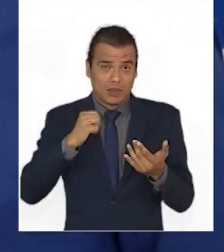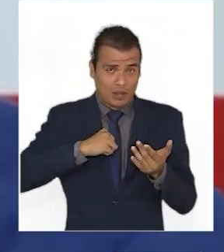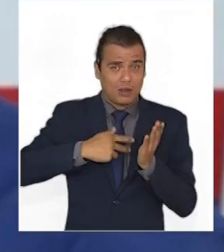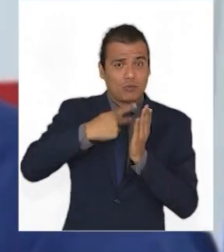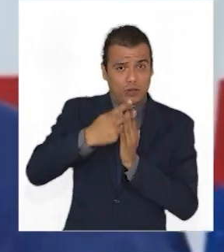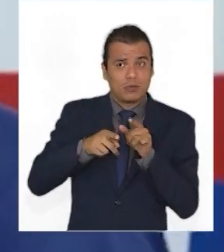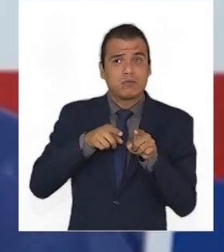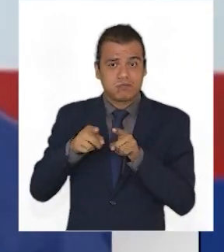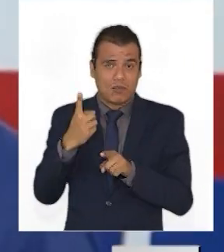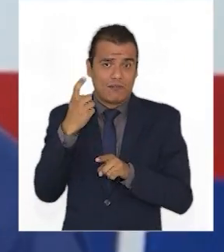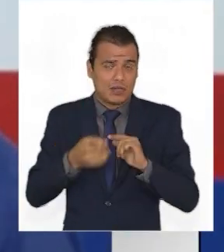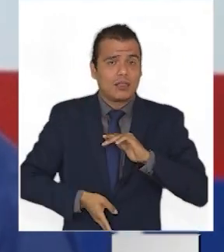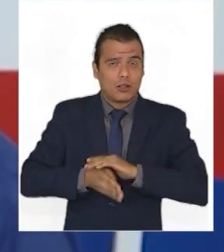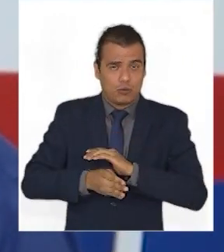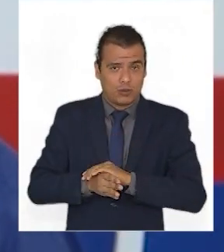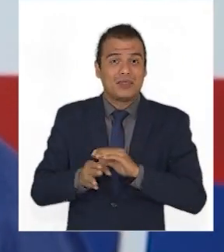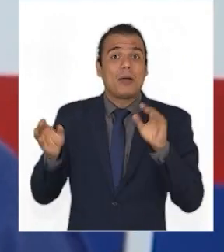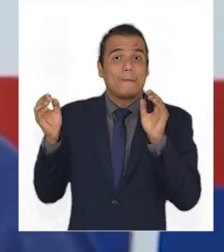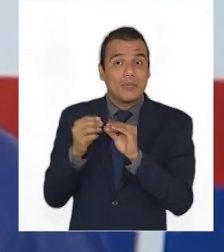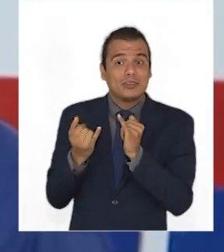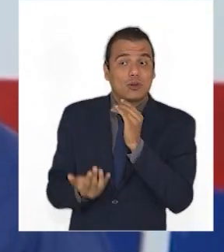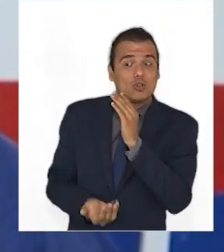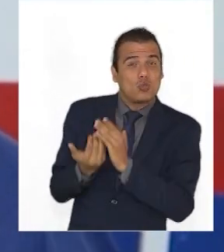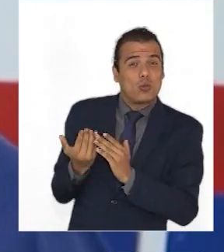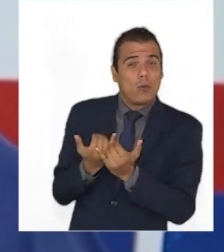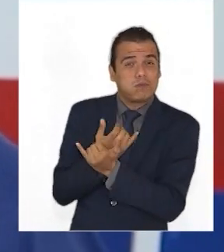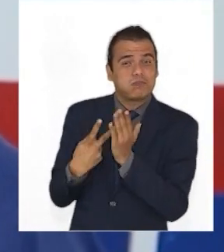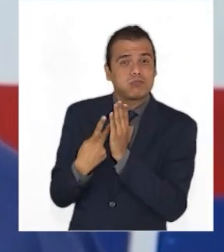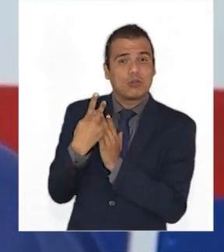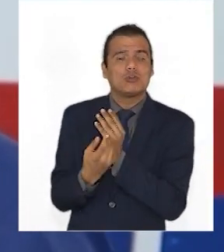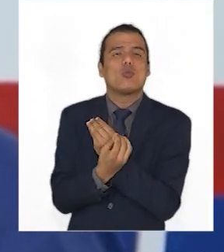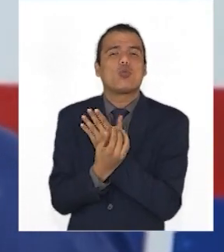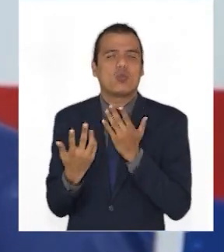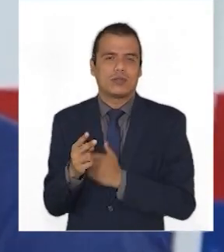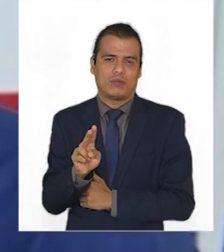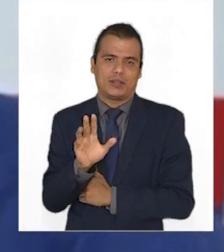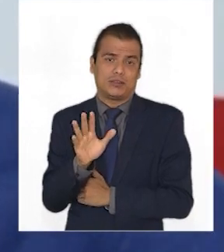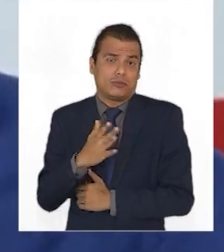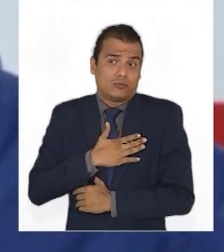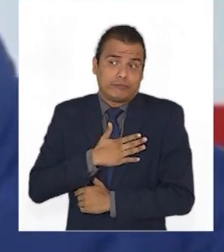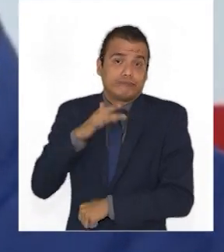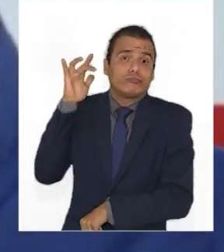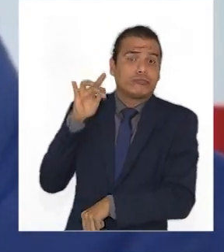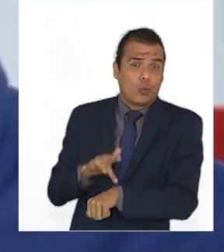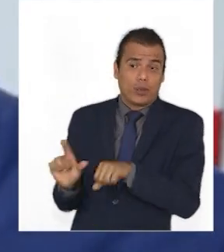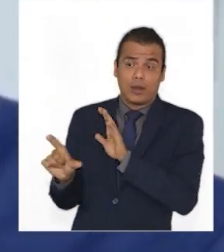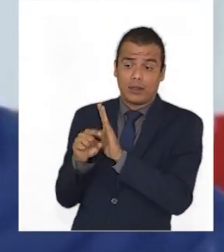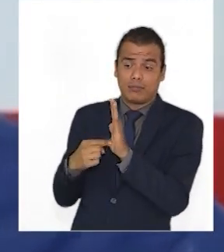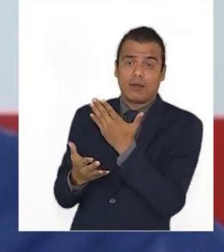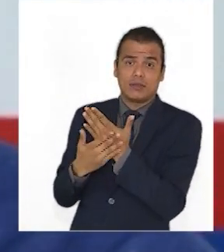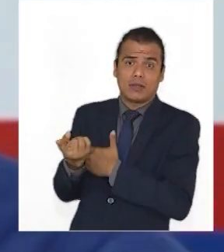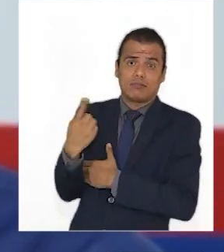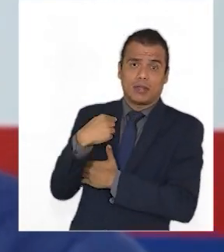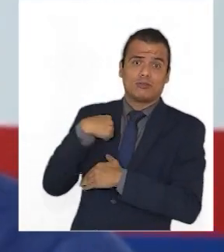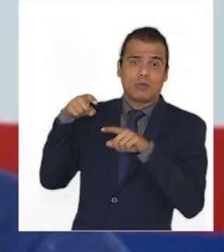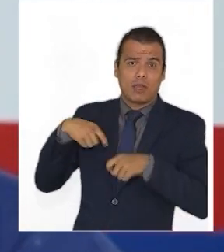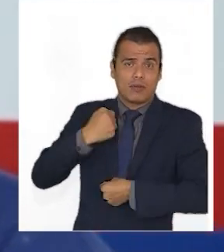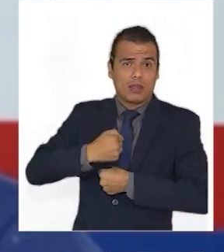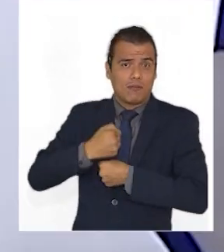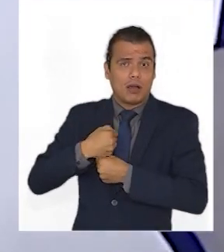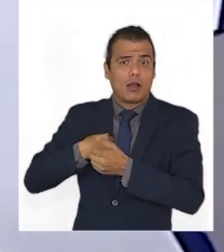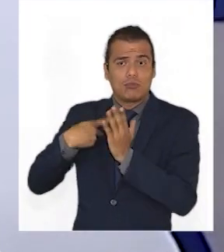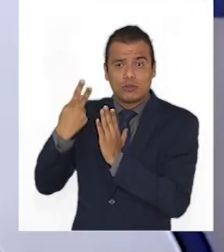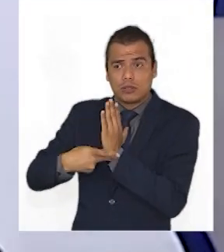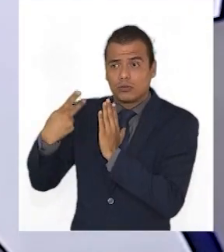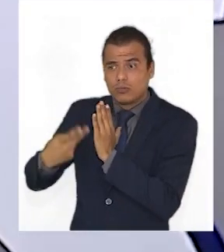que sacó, nos ha dejado 25 nuevas megaobras. O sea que por ley las tenemos que continuar y lo vamos a hacer, pero cuidando